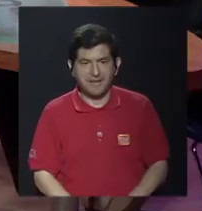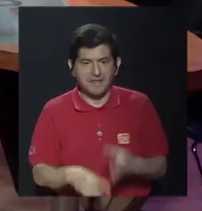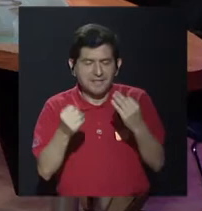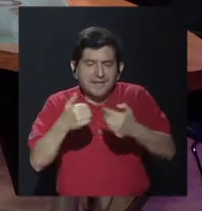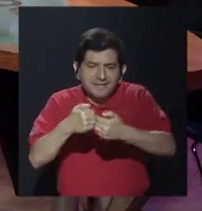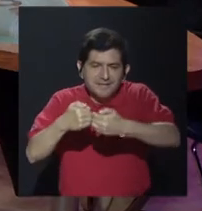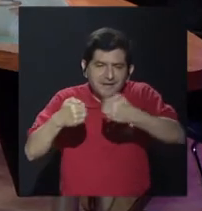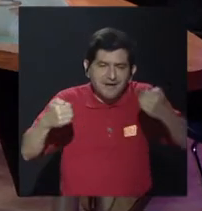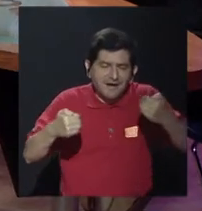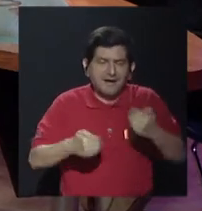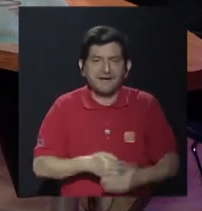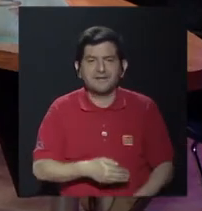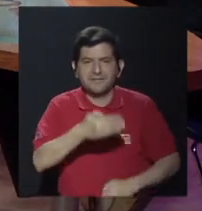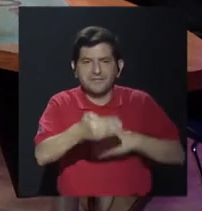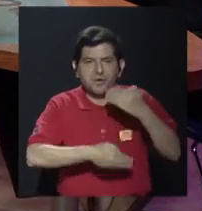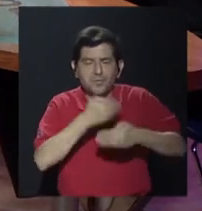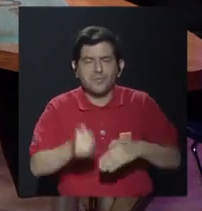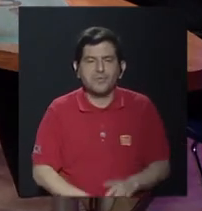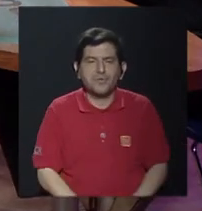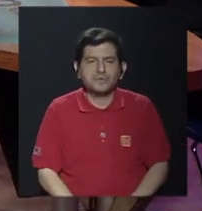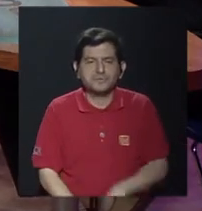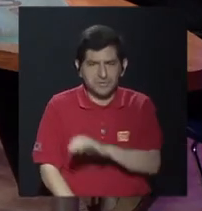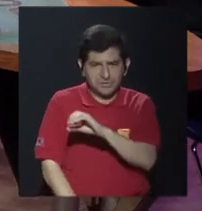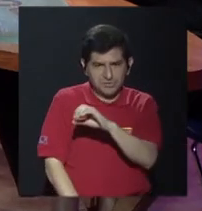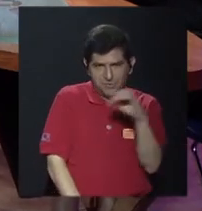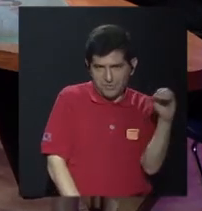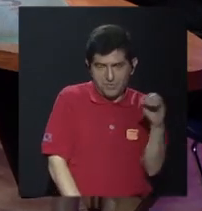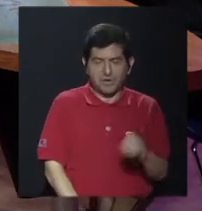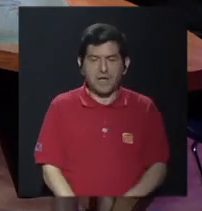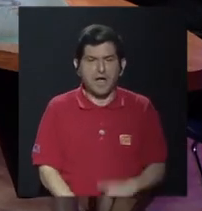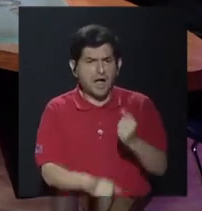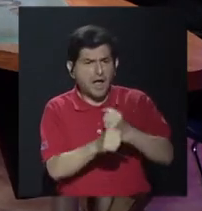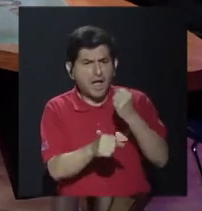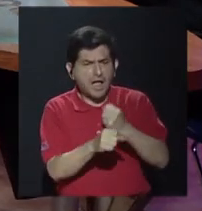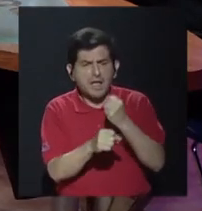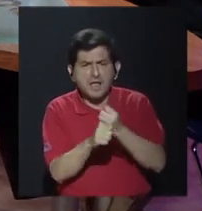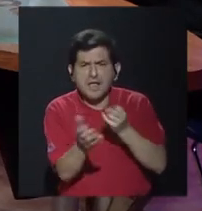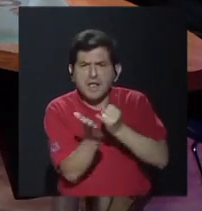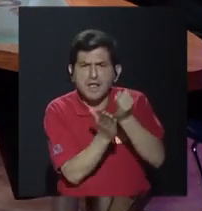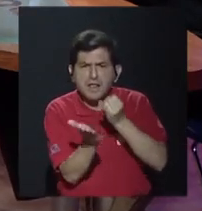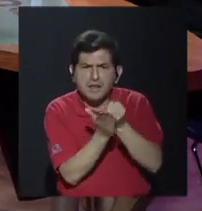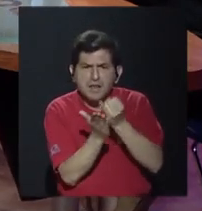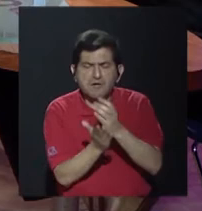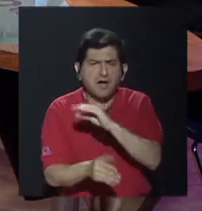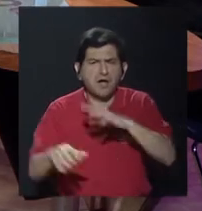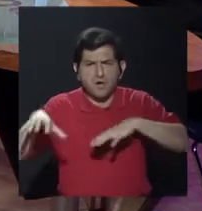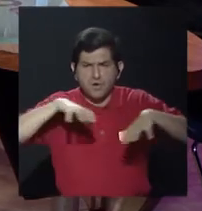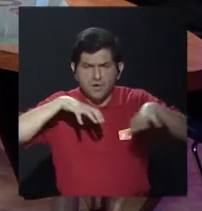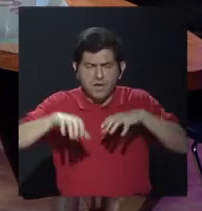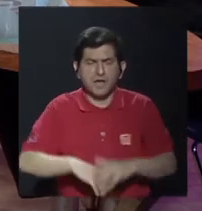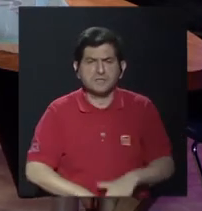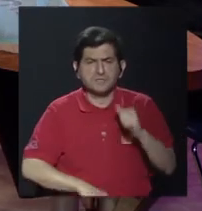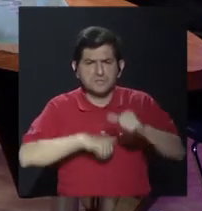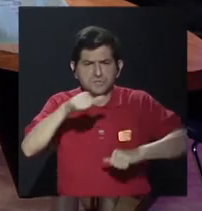poco como esa lógica occidentalista, reconocimos en el trabajo de investigación y de acción en el feminismo o los